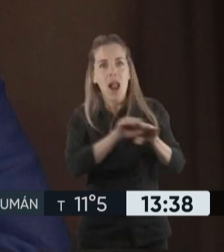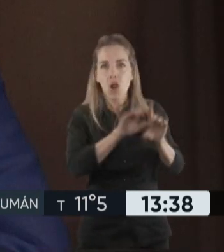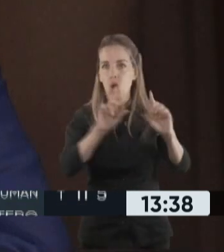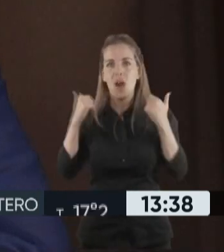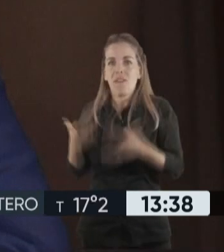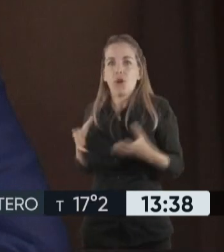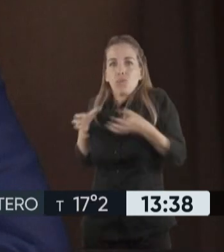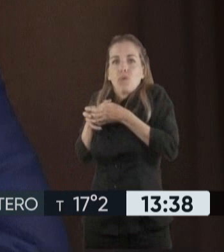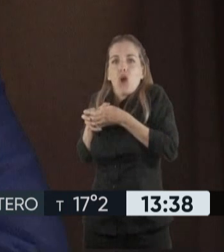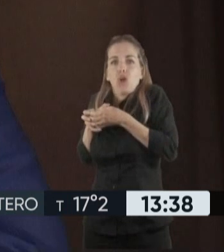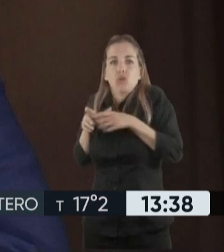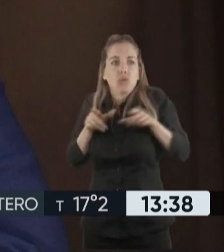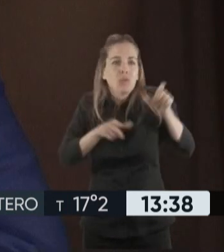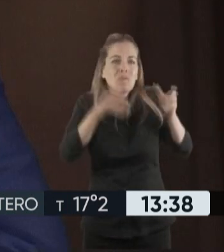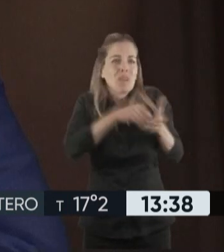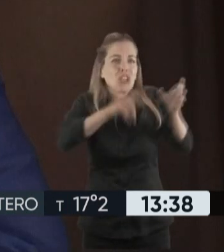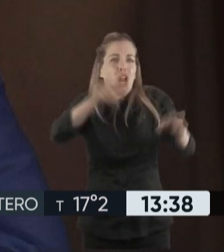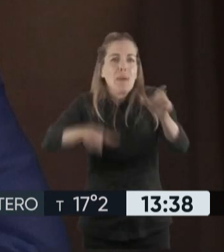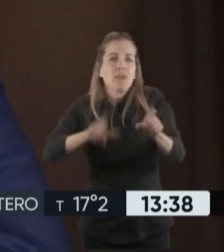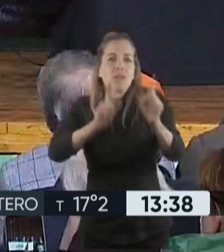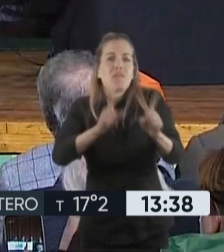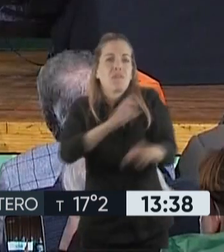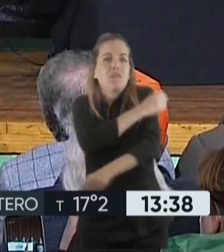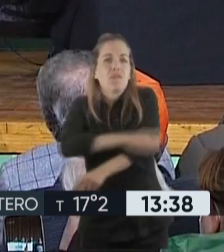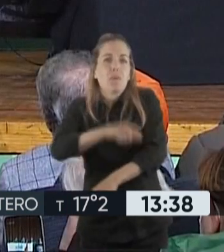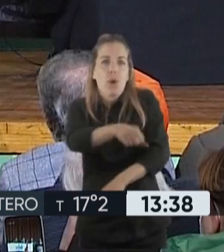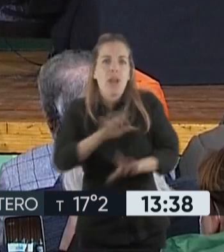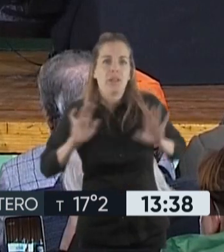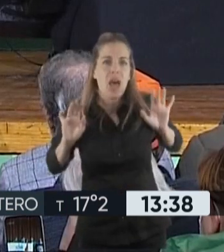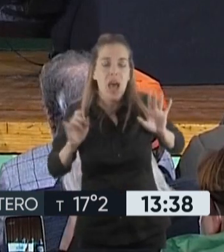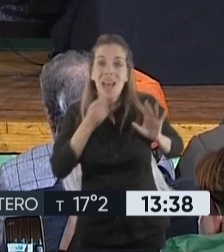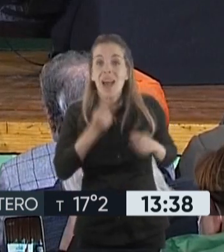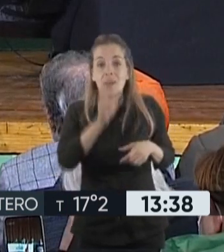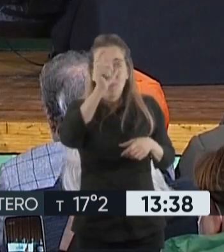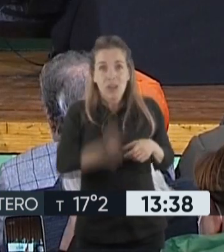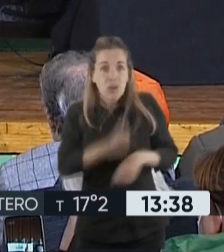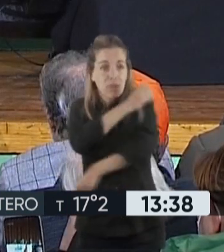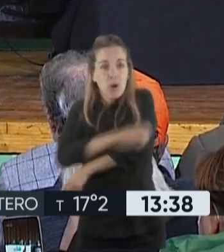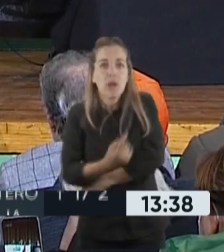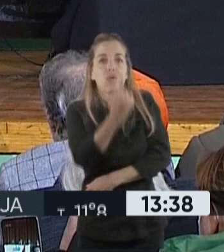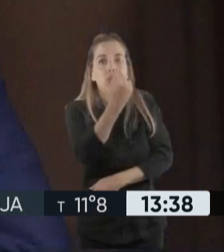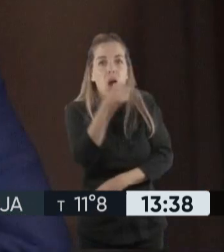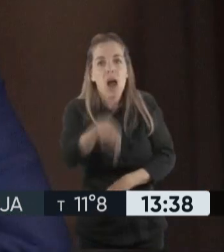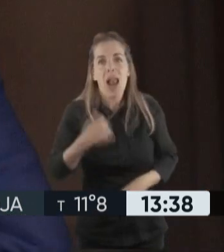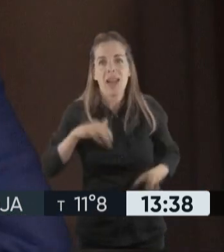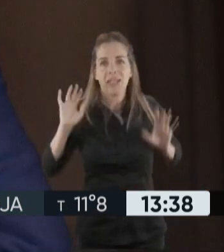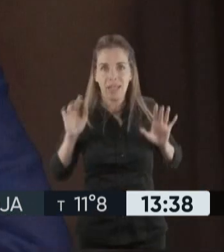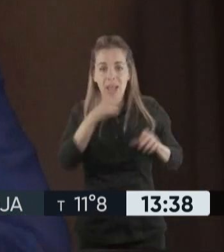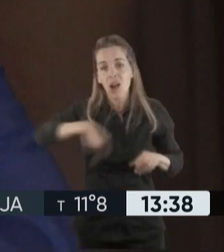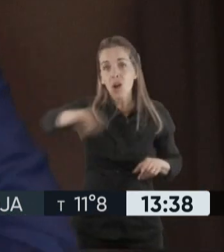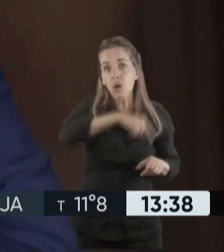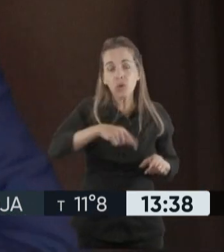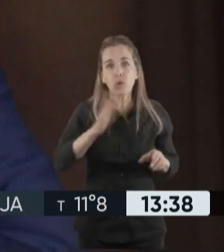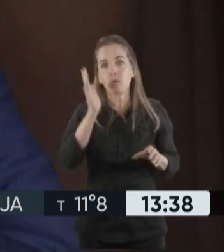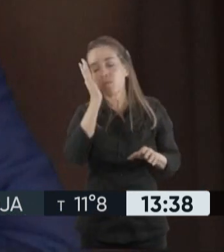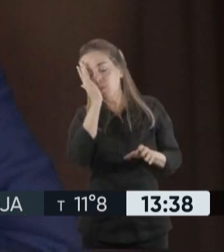pocos mientras millones quedan sumidos en la pobreza. Mientras haya un pobre en la Argentina, nosotros no podemos